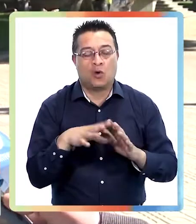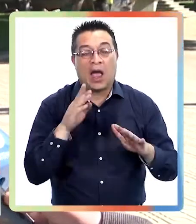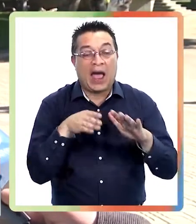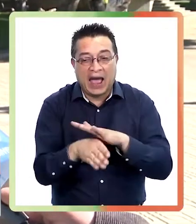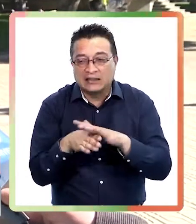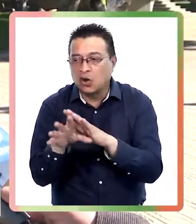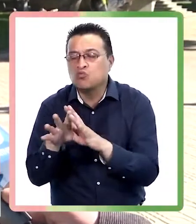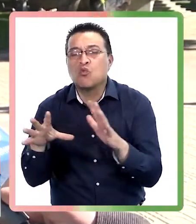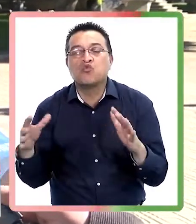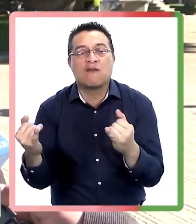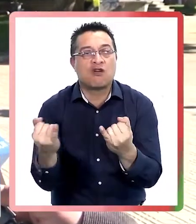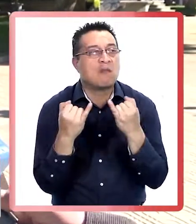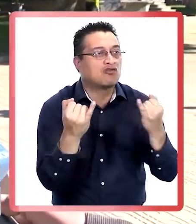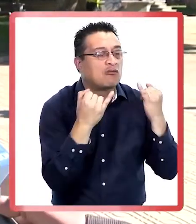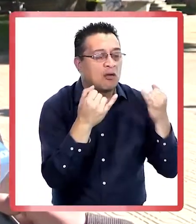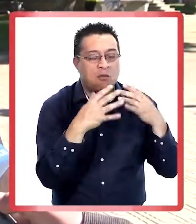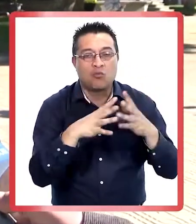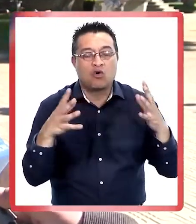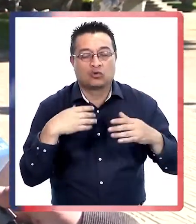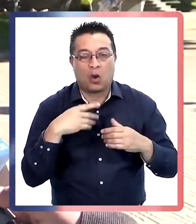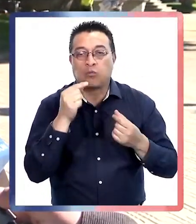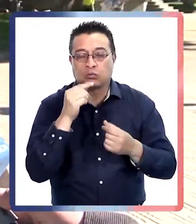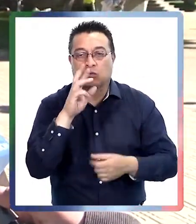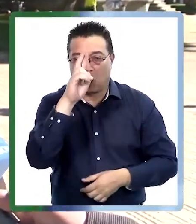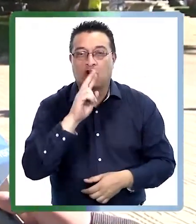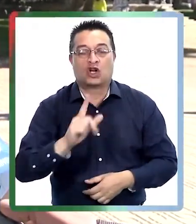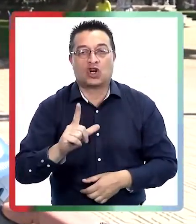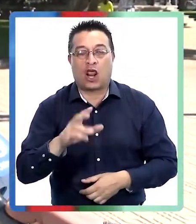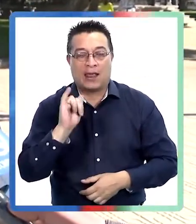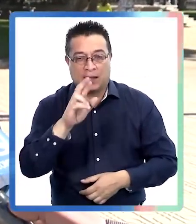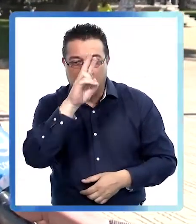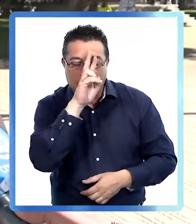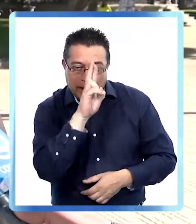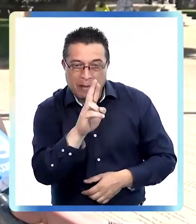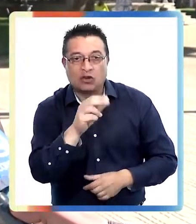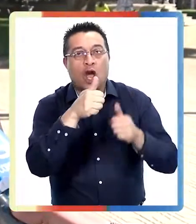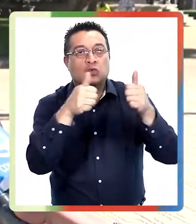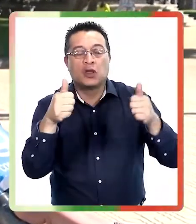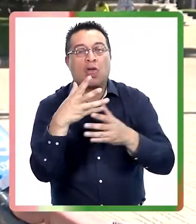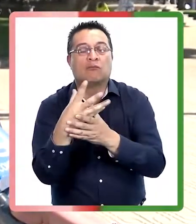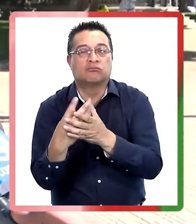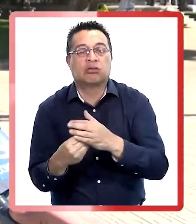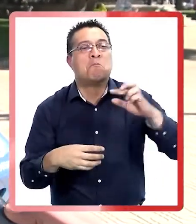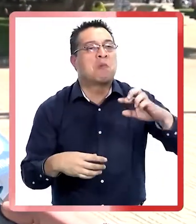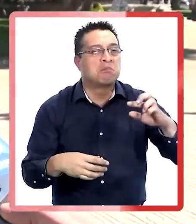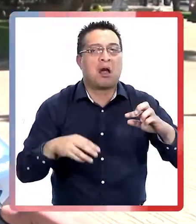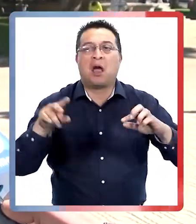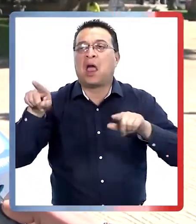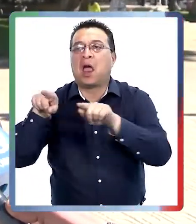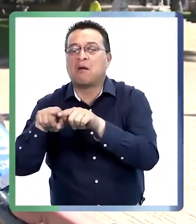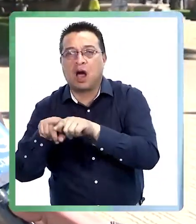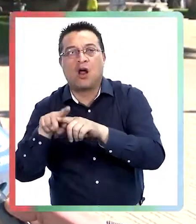tienen acceso a demasiada información y que eso despotencia un poco los roles y el respeto por las autoridades, por los padres, por